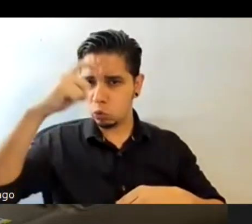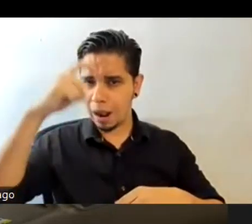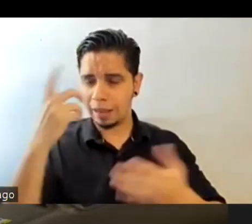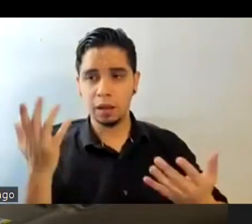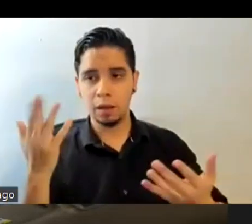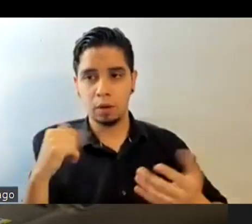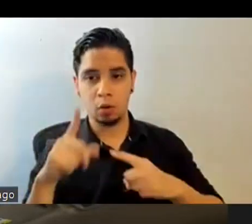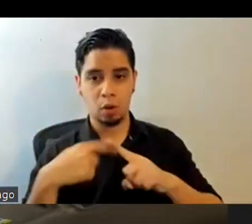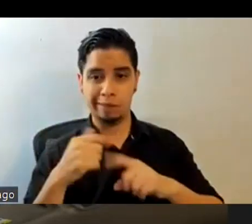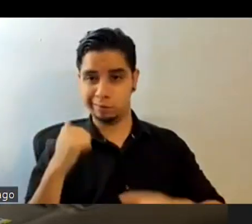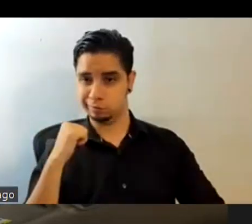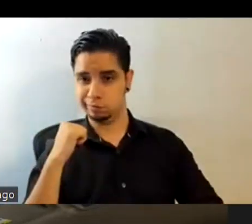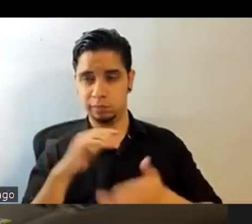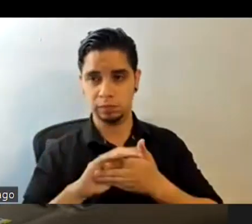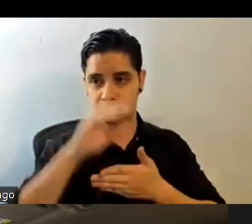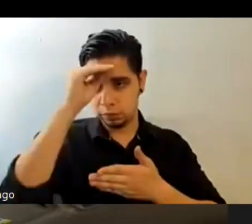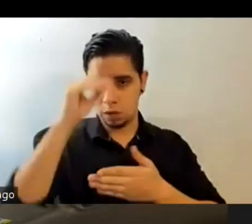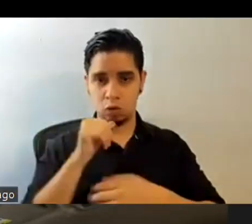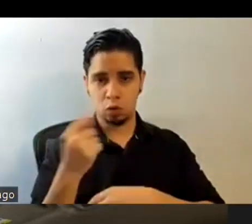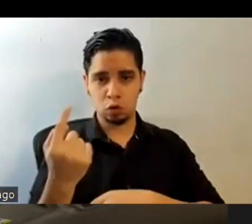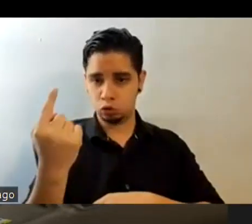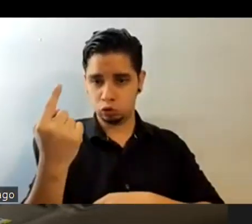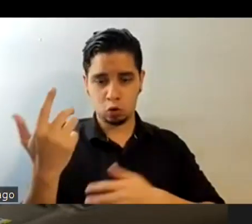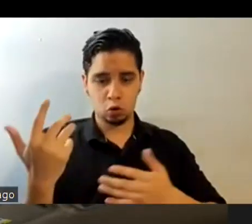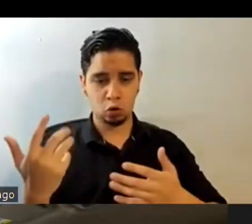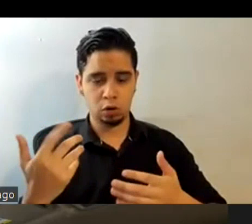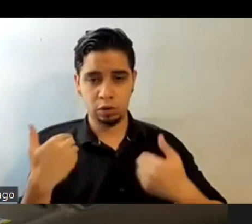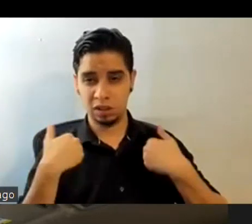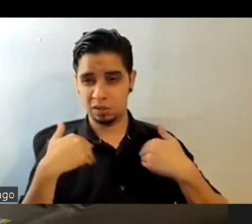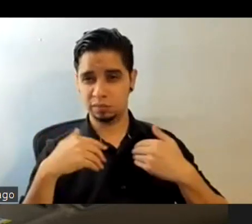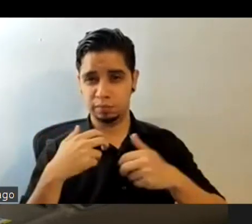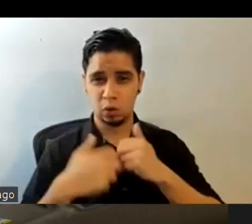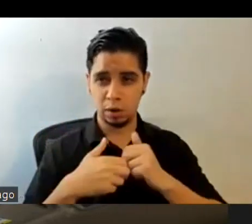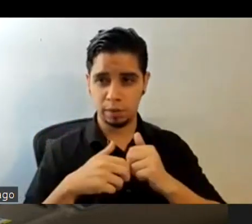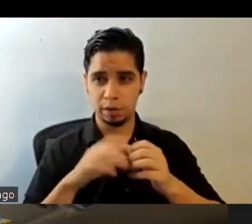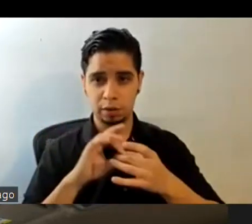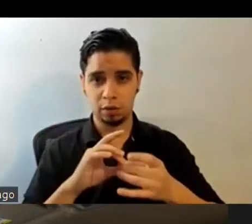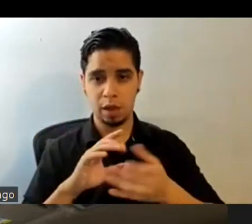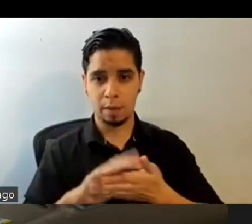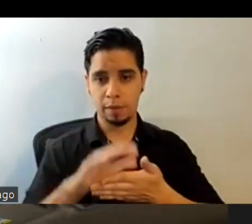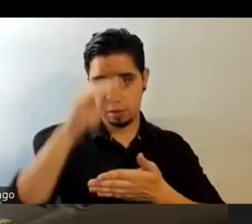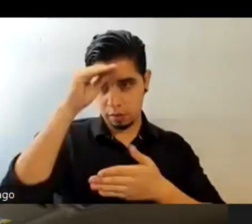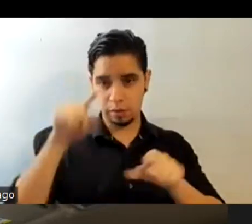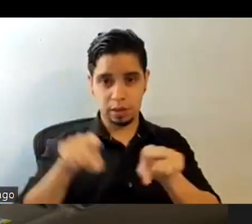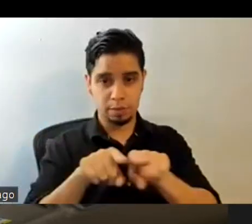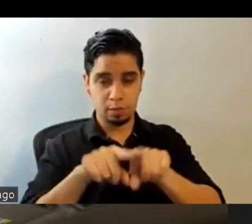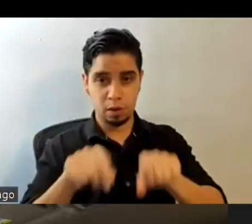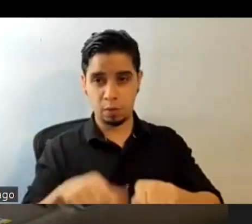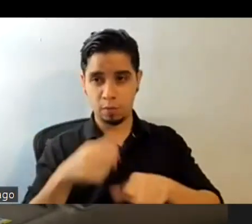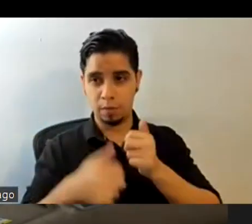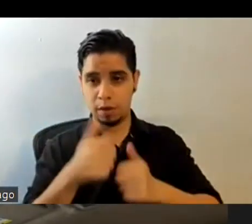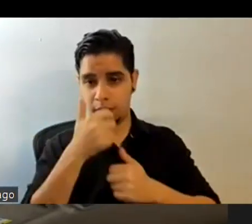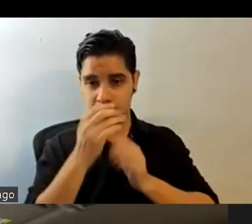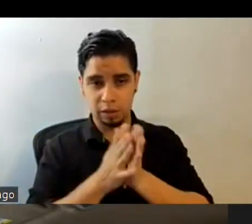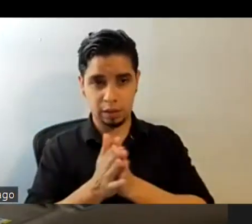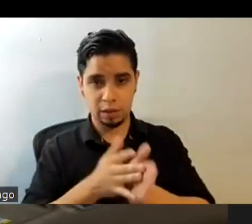de aprendizaje, no solamente quiere decir que es un problema de aprendizaje, sino de interés. Entonces, la